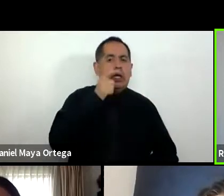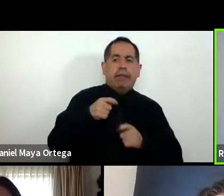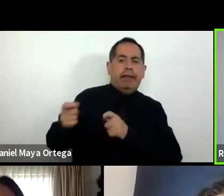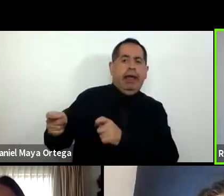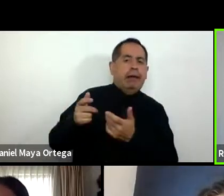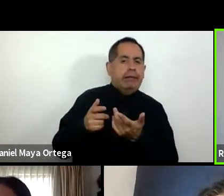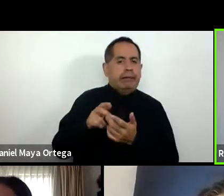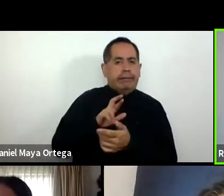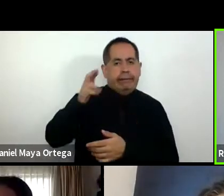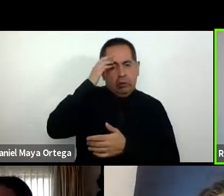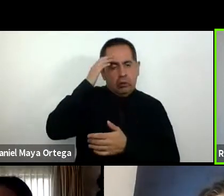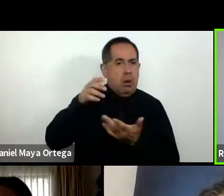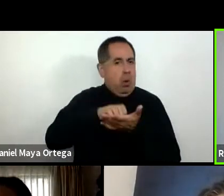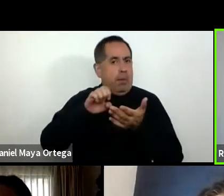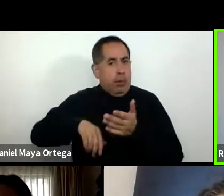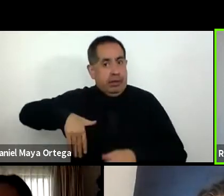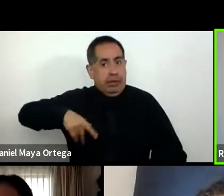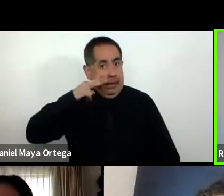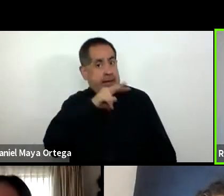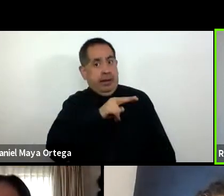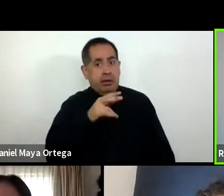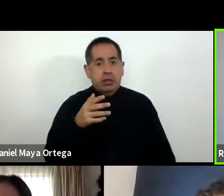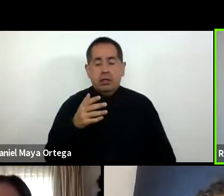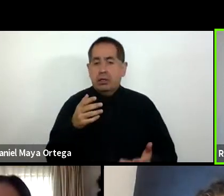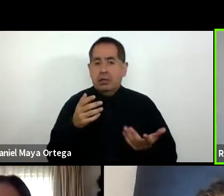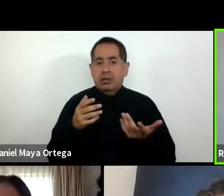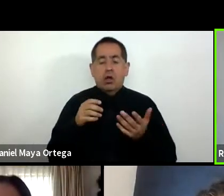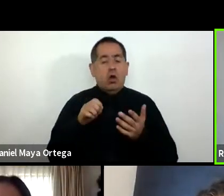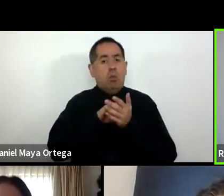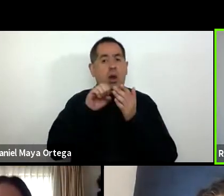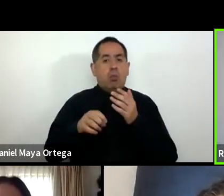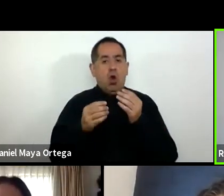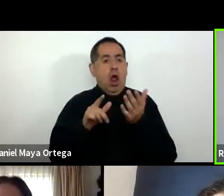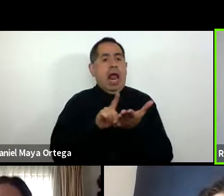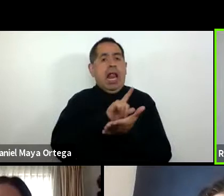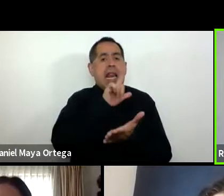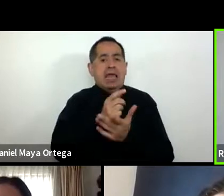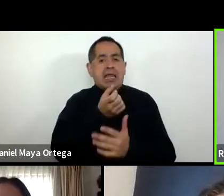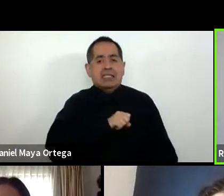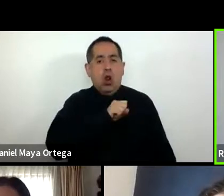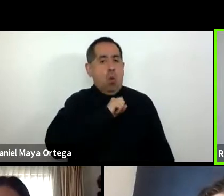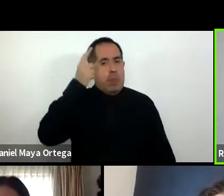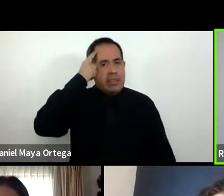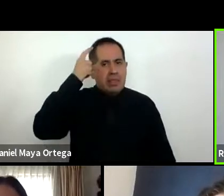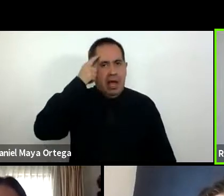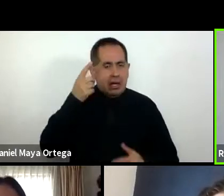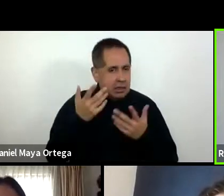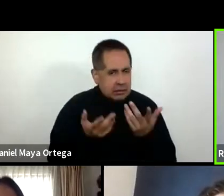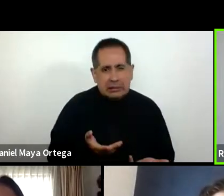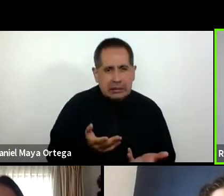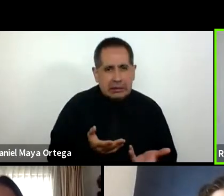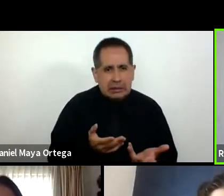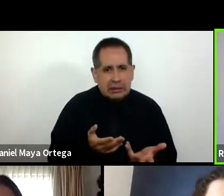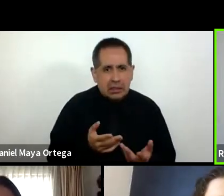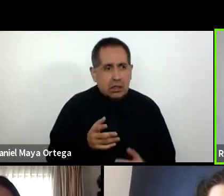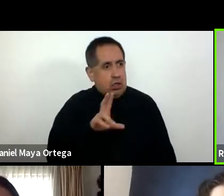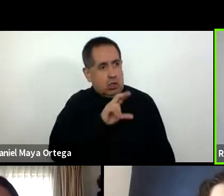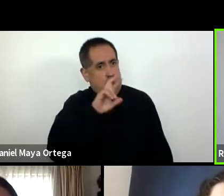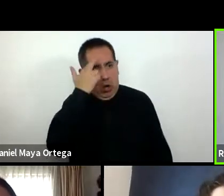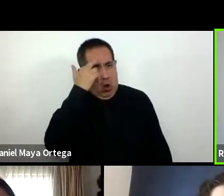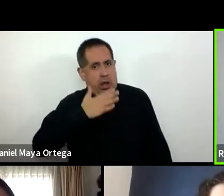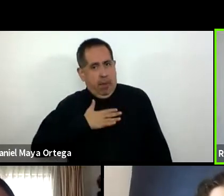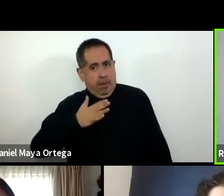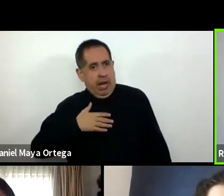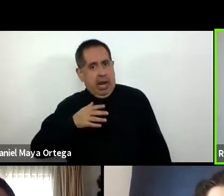que estamos viendo en estos tiempos con esta ley de salud mental, que no se nos está reconociendo la